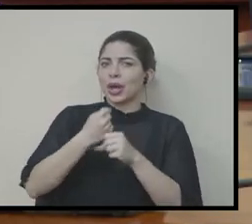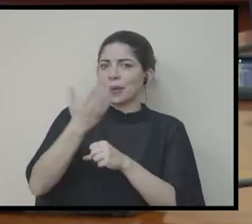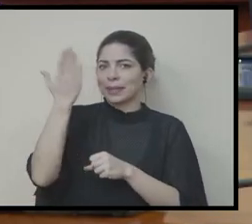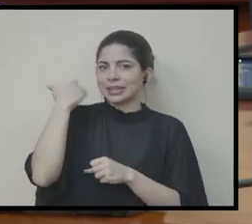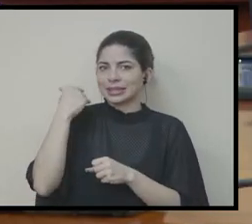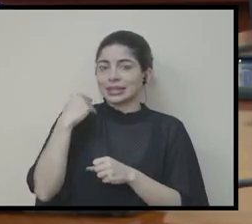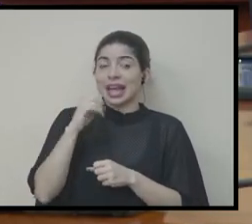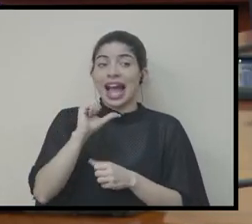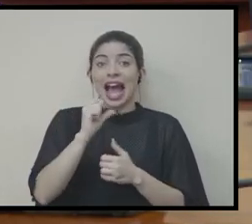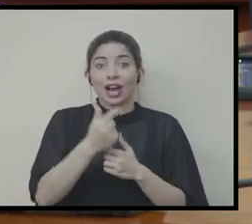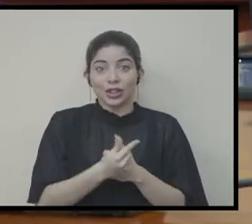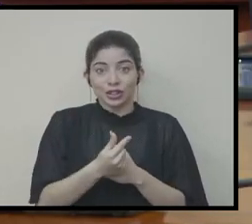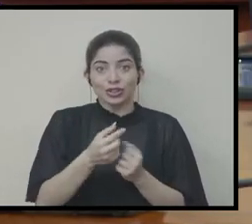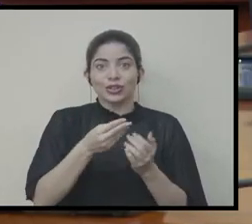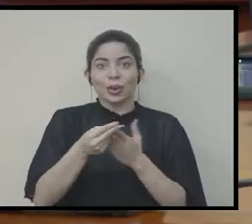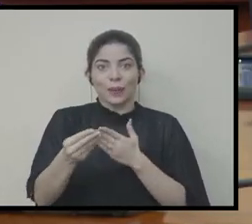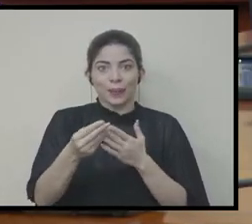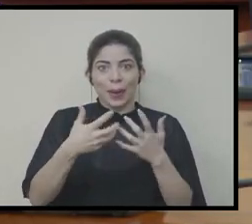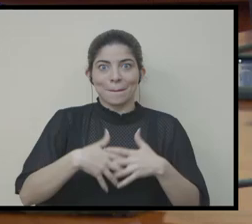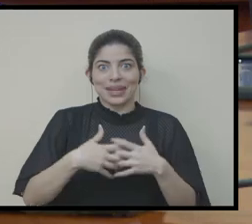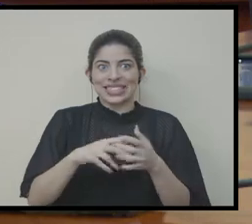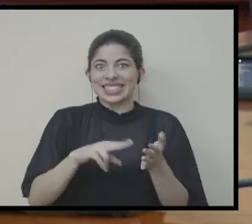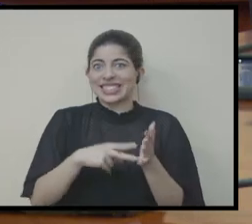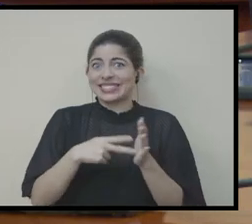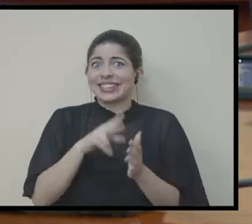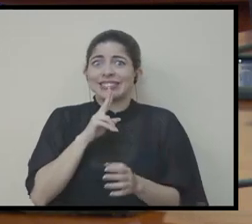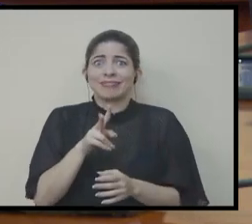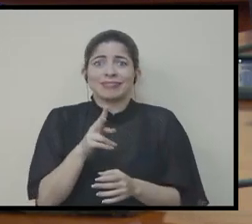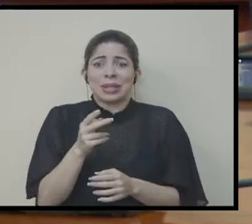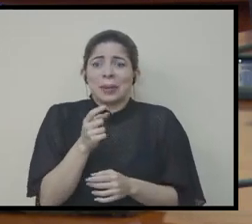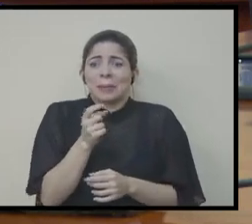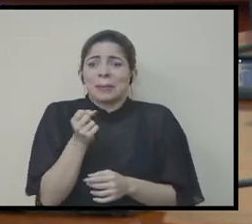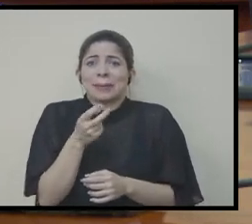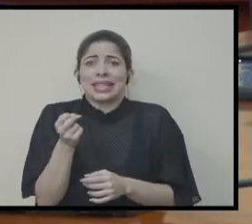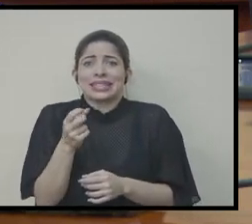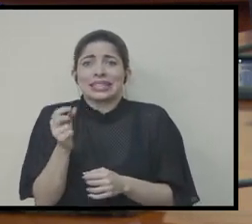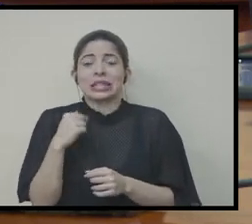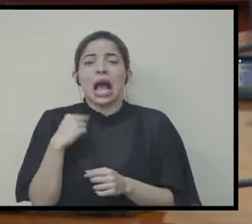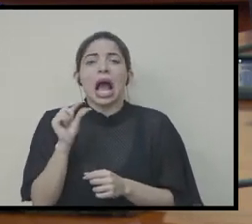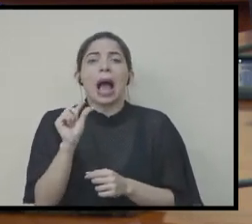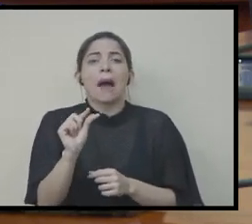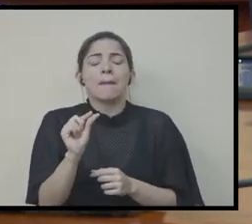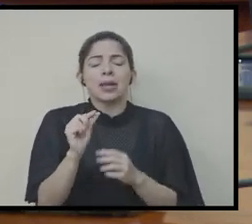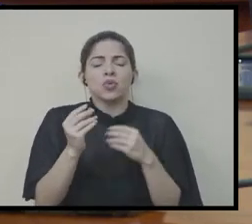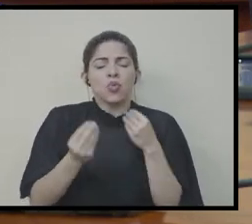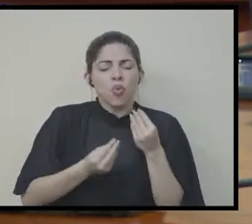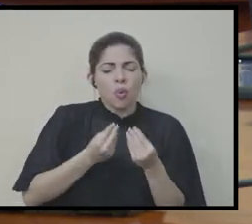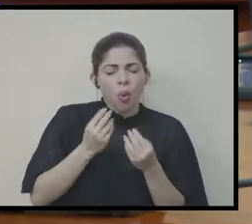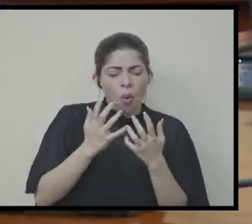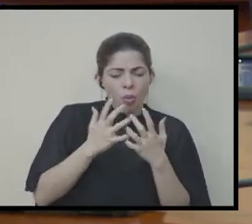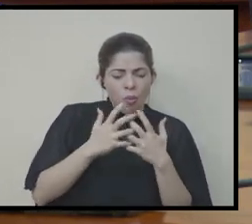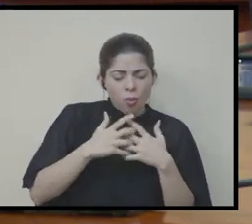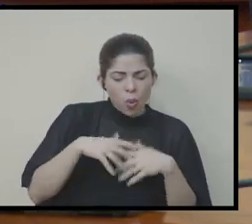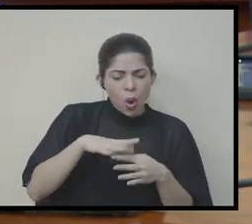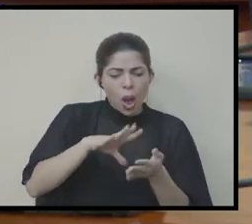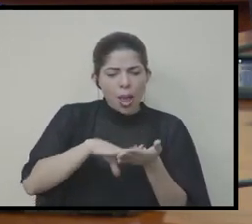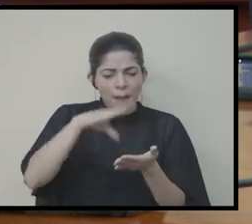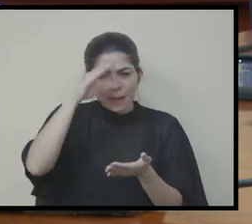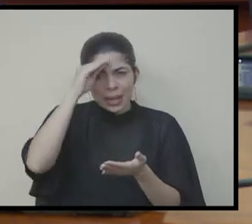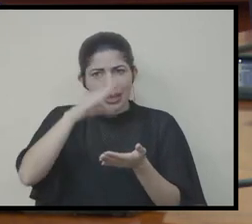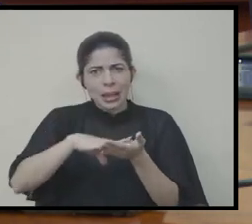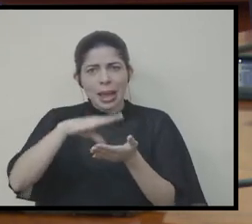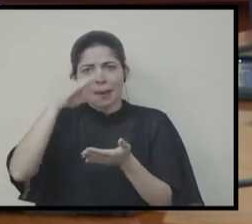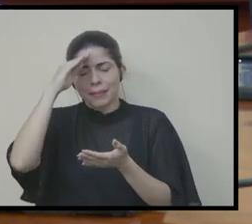pasado. ¿Agosto? Sí. O sea, tenía de verdad unos meses, me estaba apenas acoplando, aprendiendo,